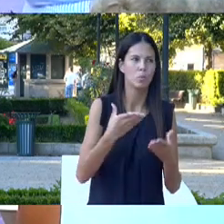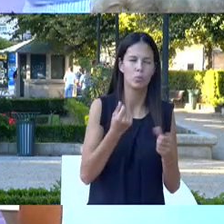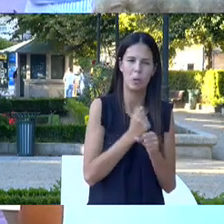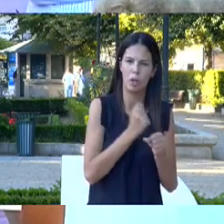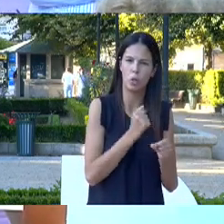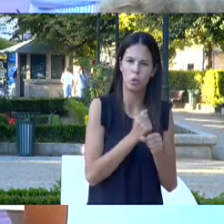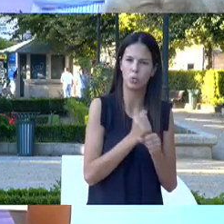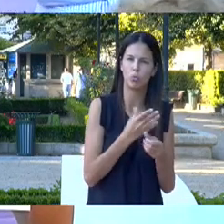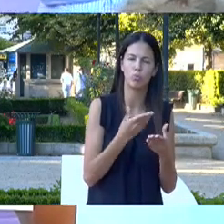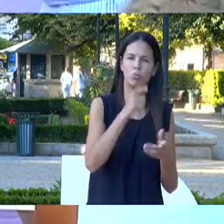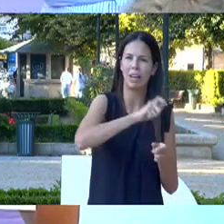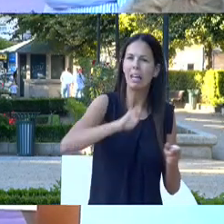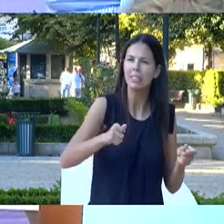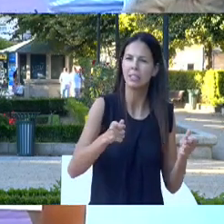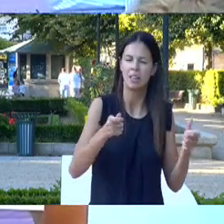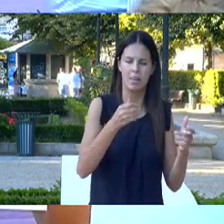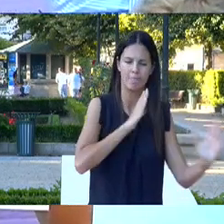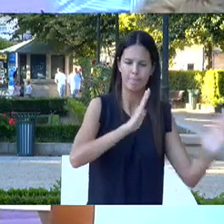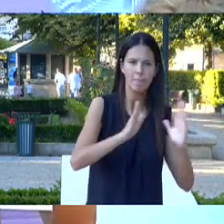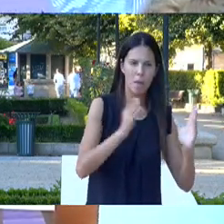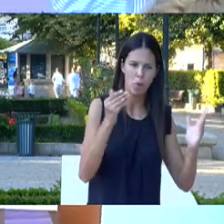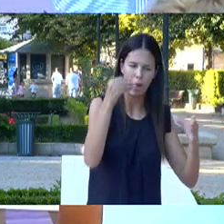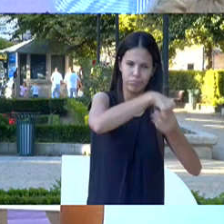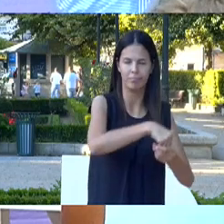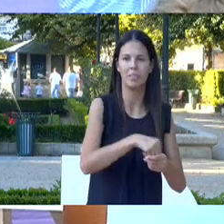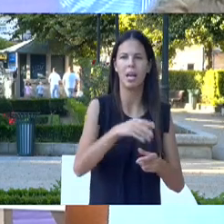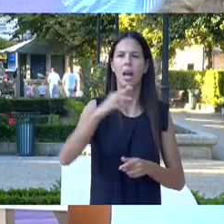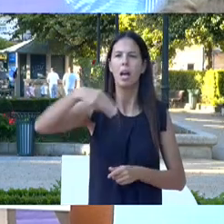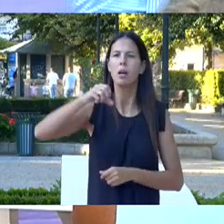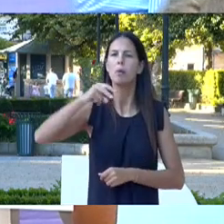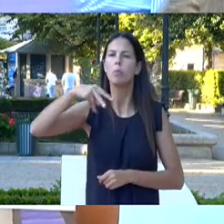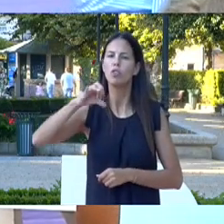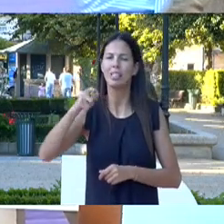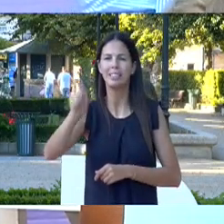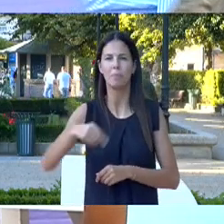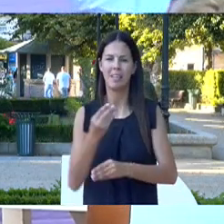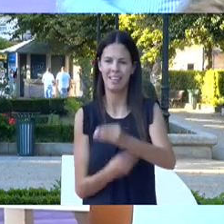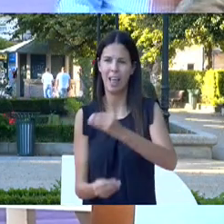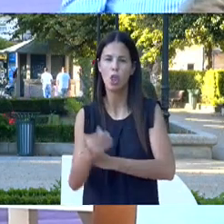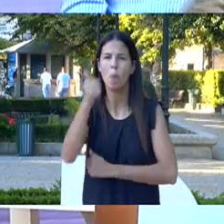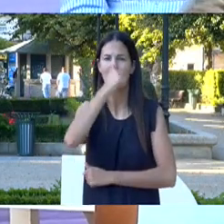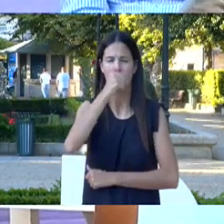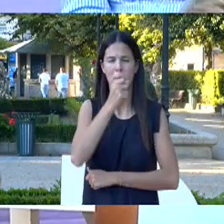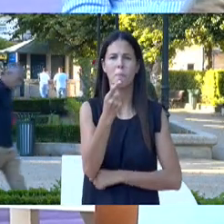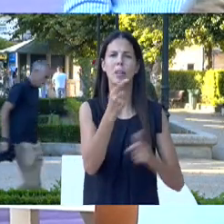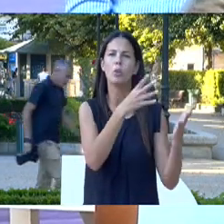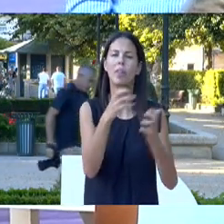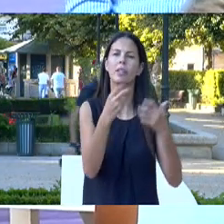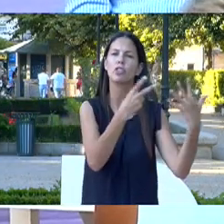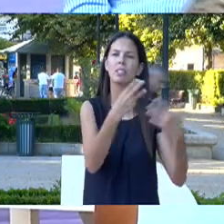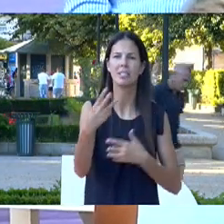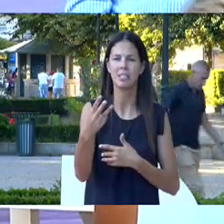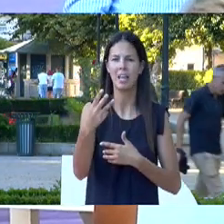seu tempo en moitos, en moitas frontes. Monse Fajardo, por aí lle anda, naceu en Vila García en